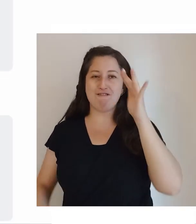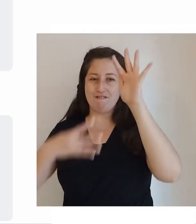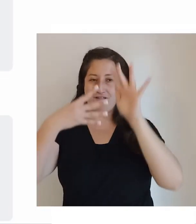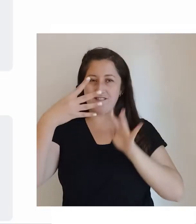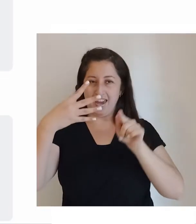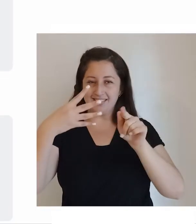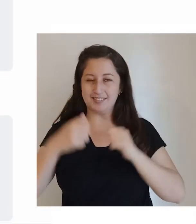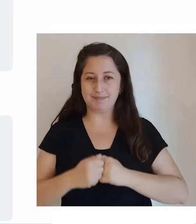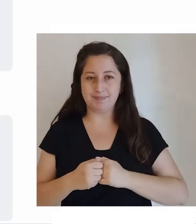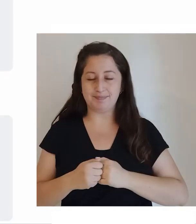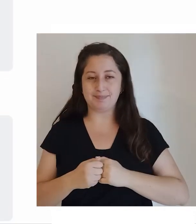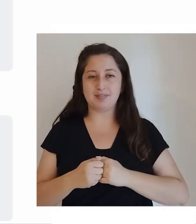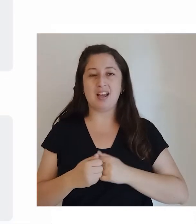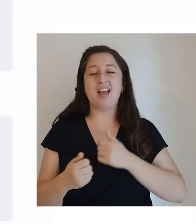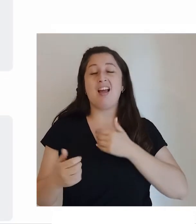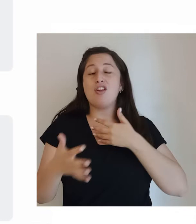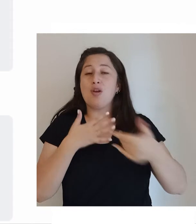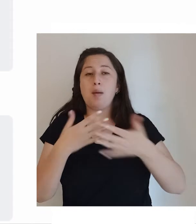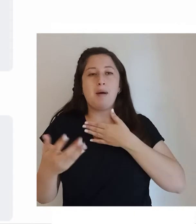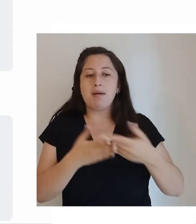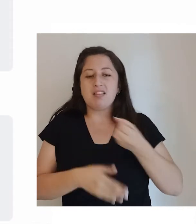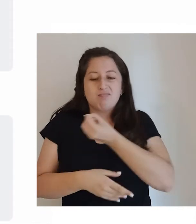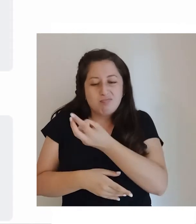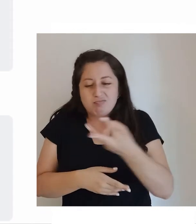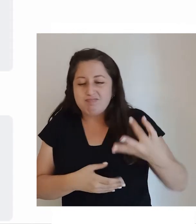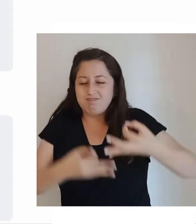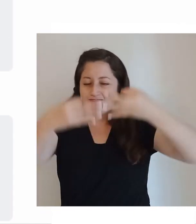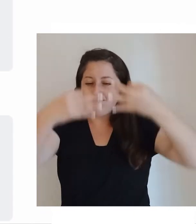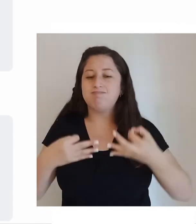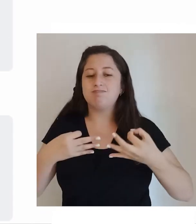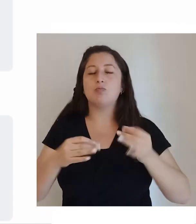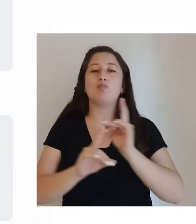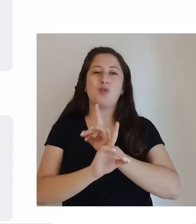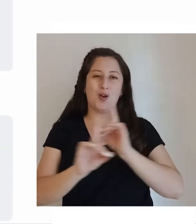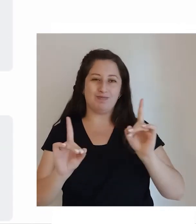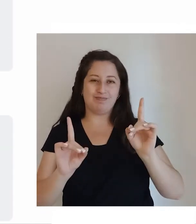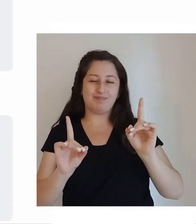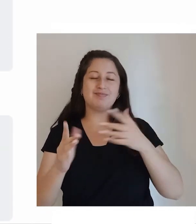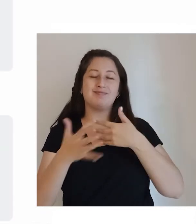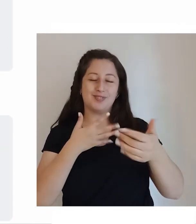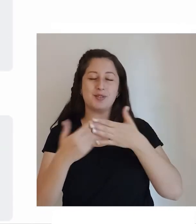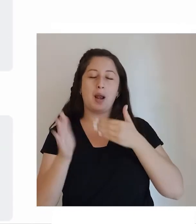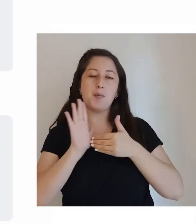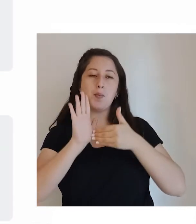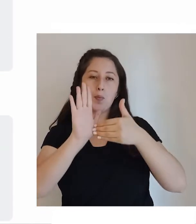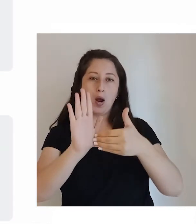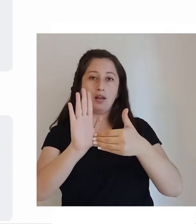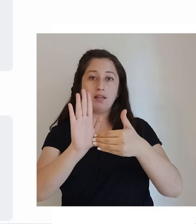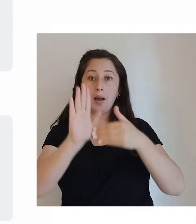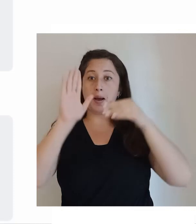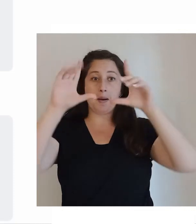dipolar. Normalmente no siempre se calcula como tal, solo se indica la polaridad con